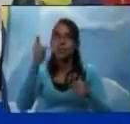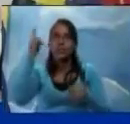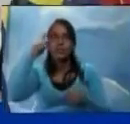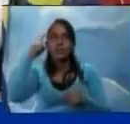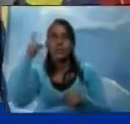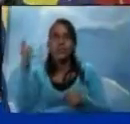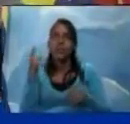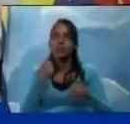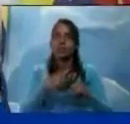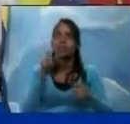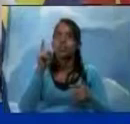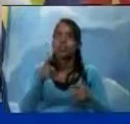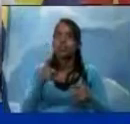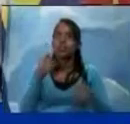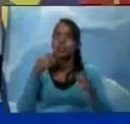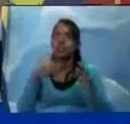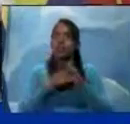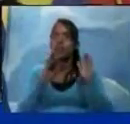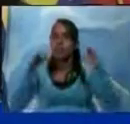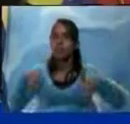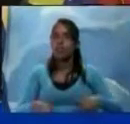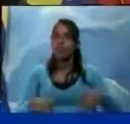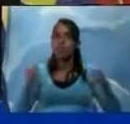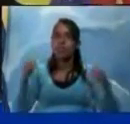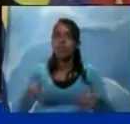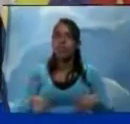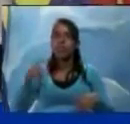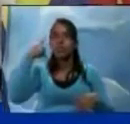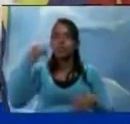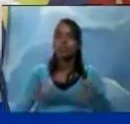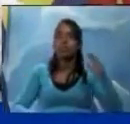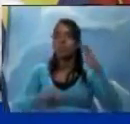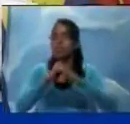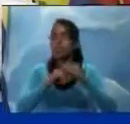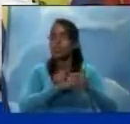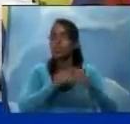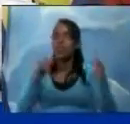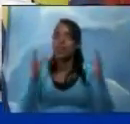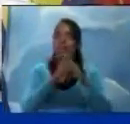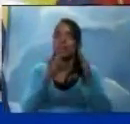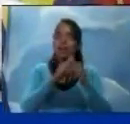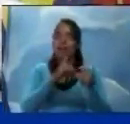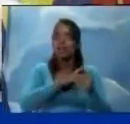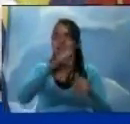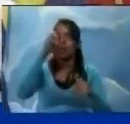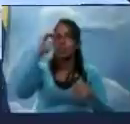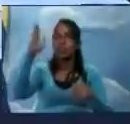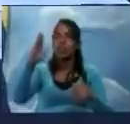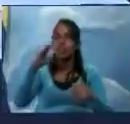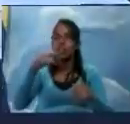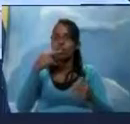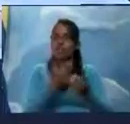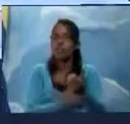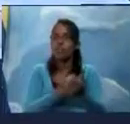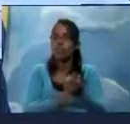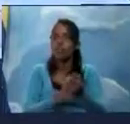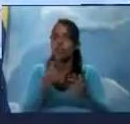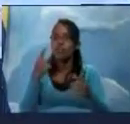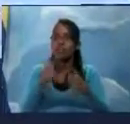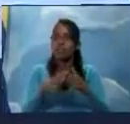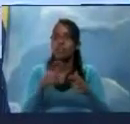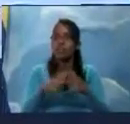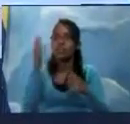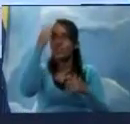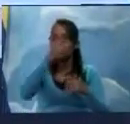sabe. Pero ellos se esfuerzan por llenar la casa de Dios. Hermano, qué cosa